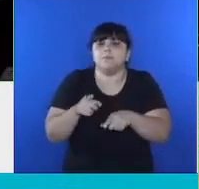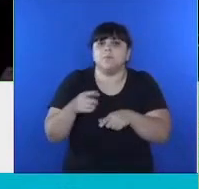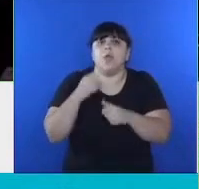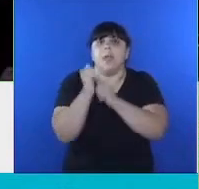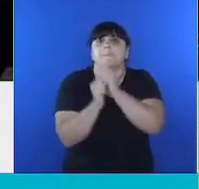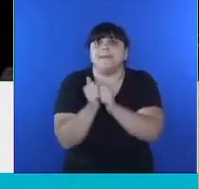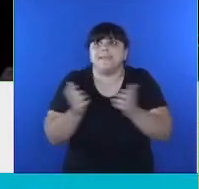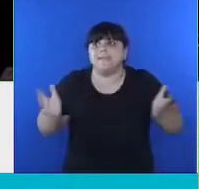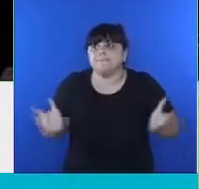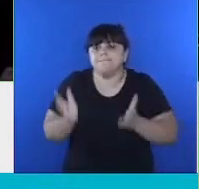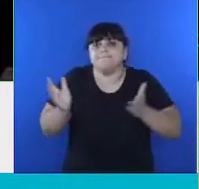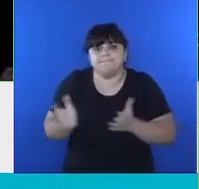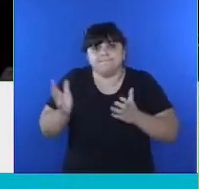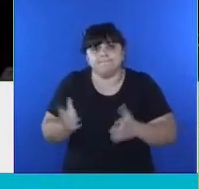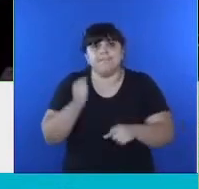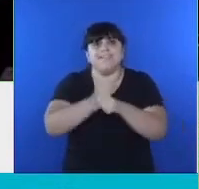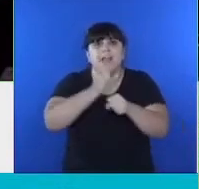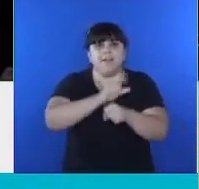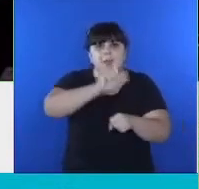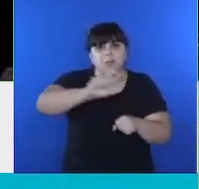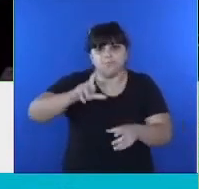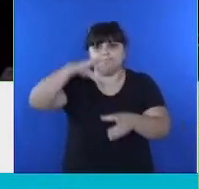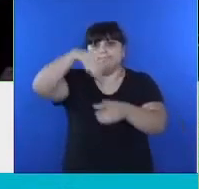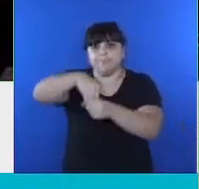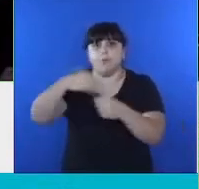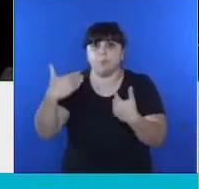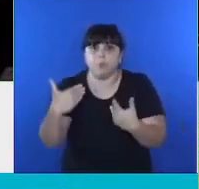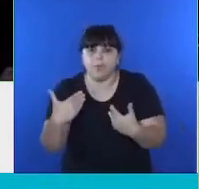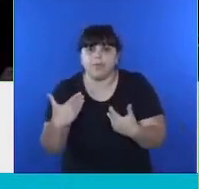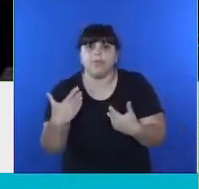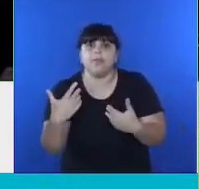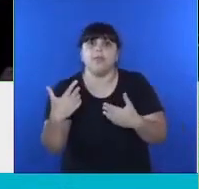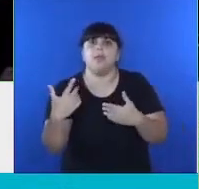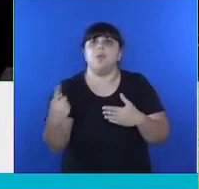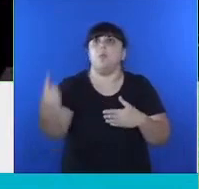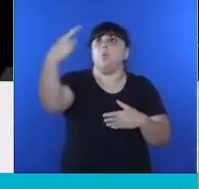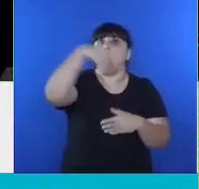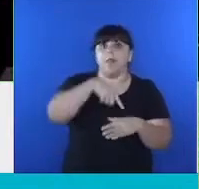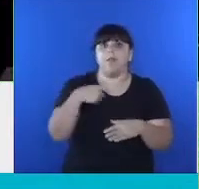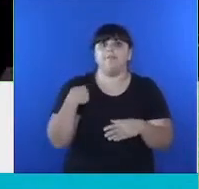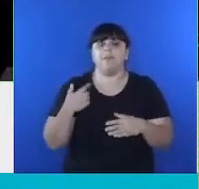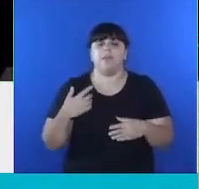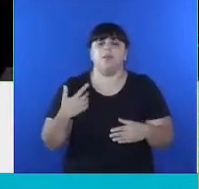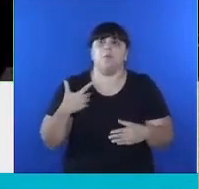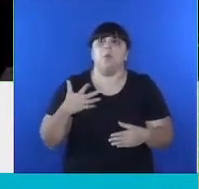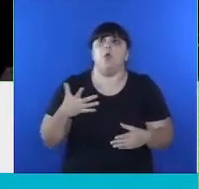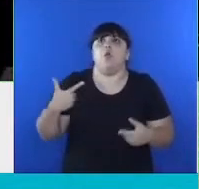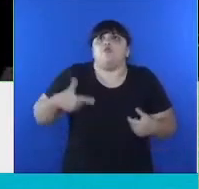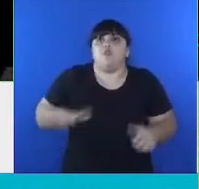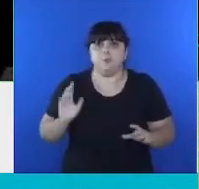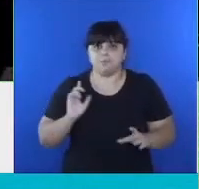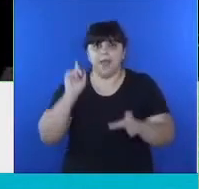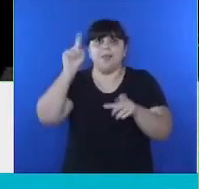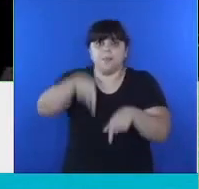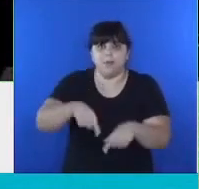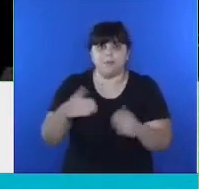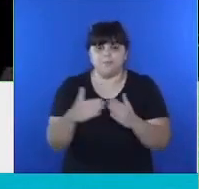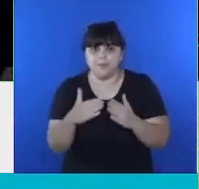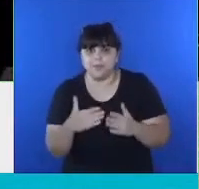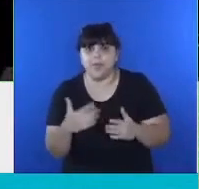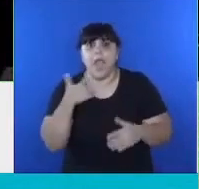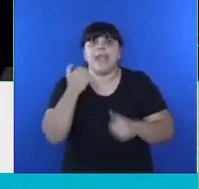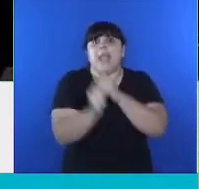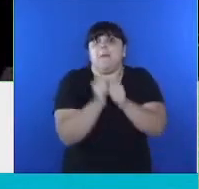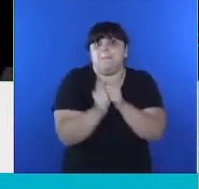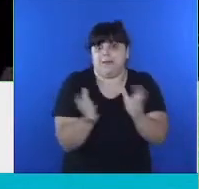las empresas y que los trabajadores y las trabajadoras cuando volvieran o pudieran volver a retomar su vida normal existieran